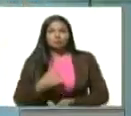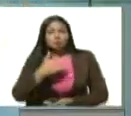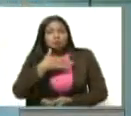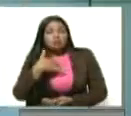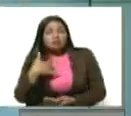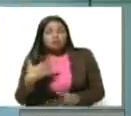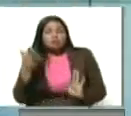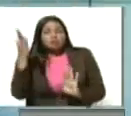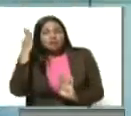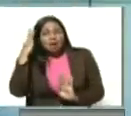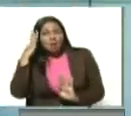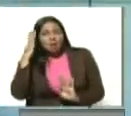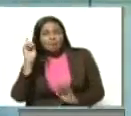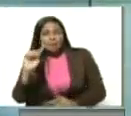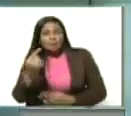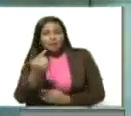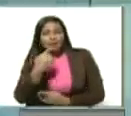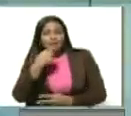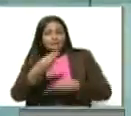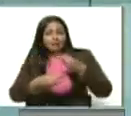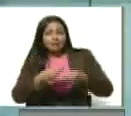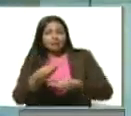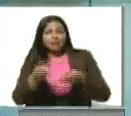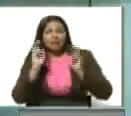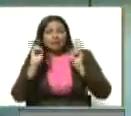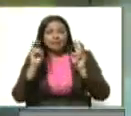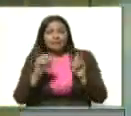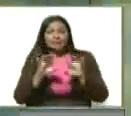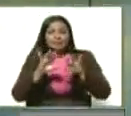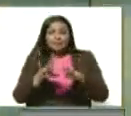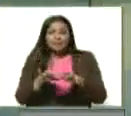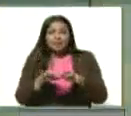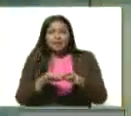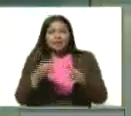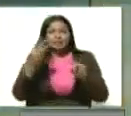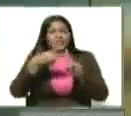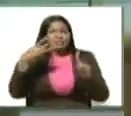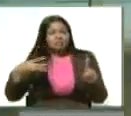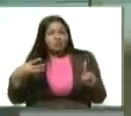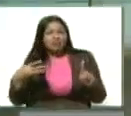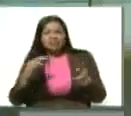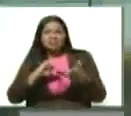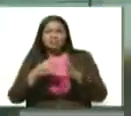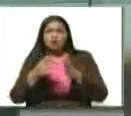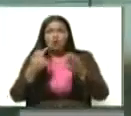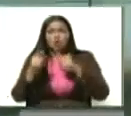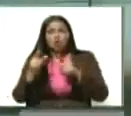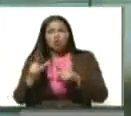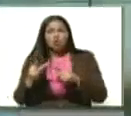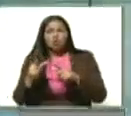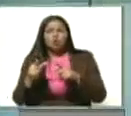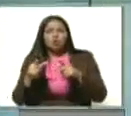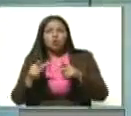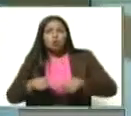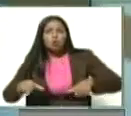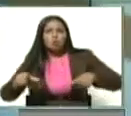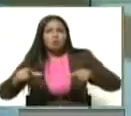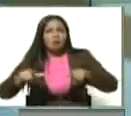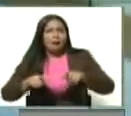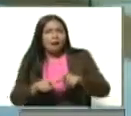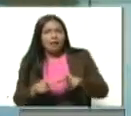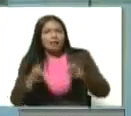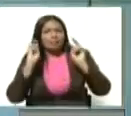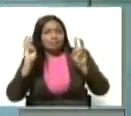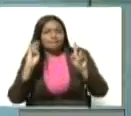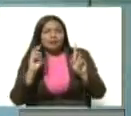hecho o es primera vez que se hace el tema de una Secretaría de Sexodiversidad. ¿Existen otras entidades donde esté planteado el tema